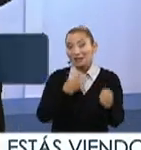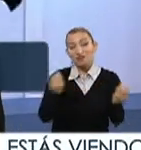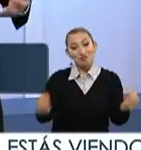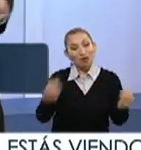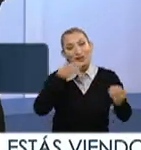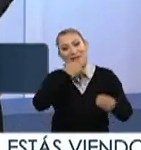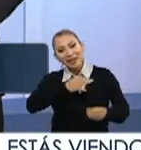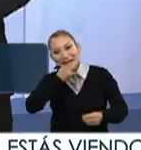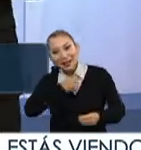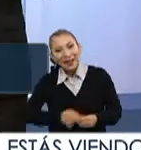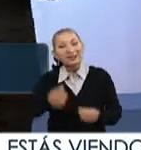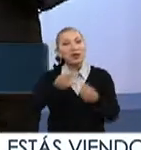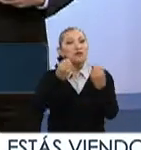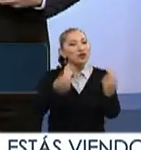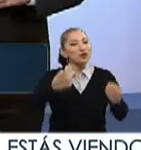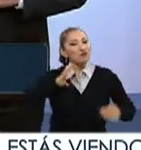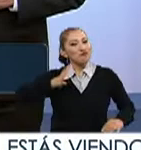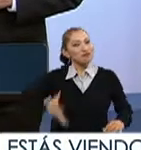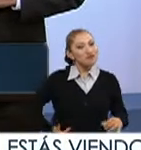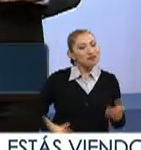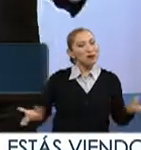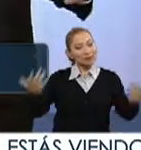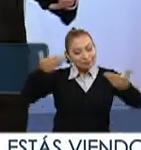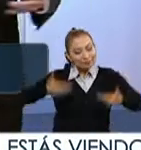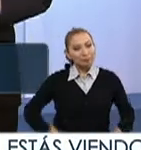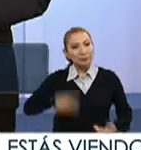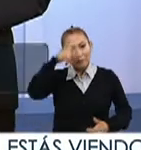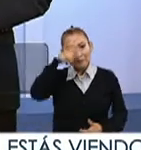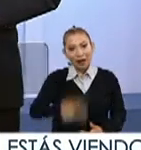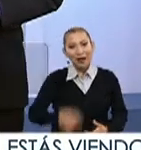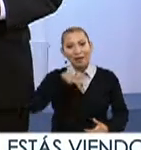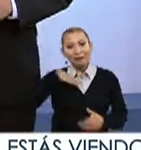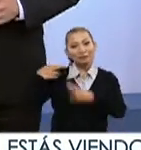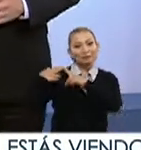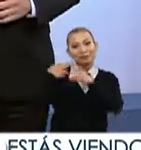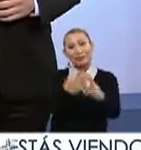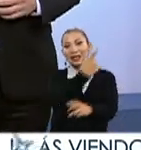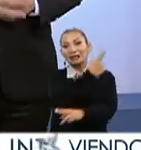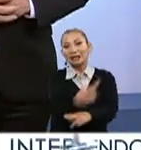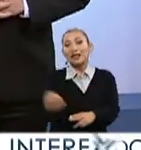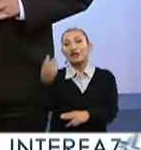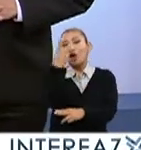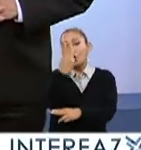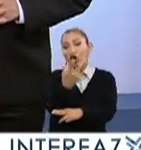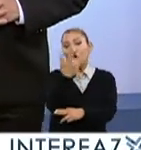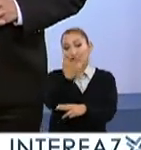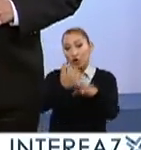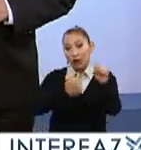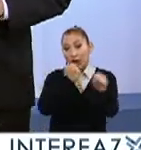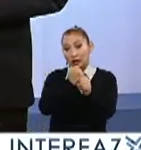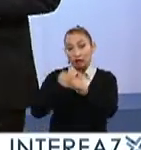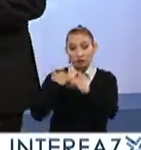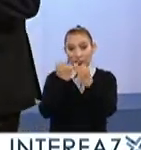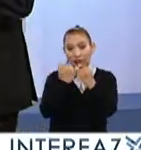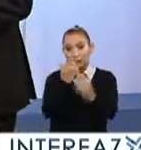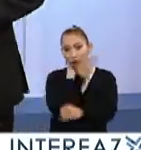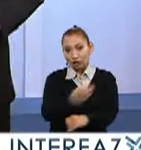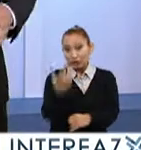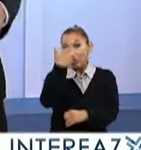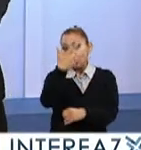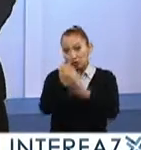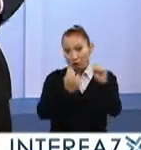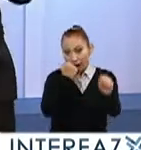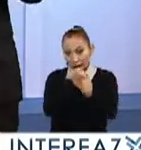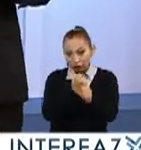mucha celebración, mucho orgullo de ser mexicanos, celebrar el 108 aniversario de nuestra independencia, el